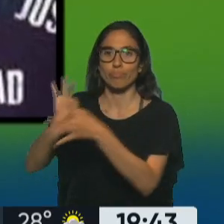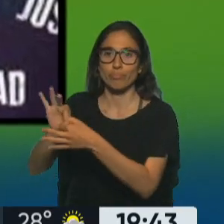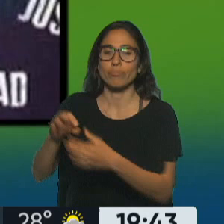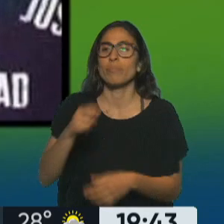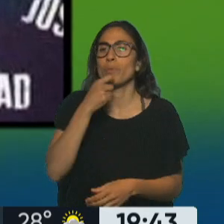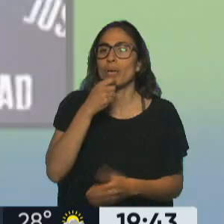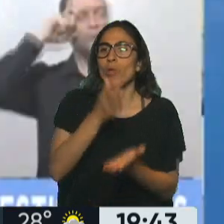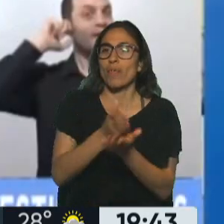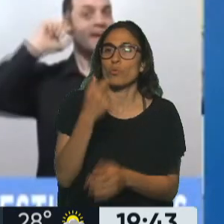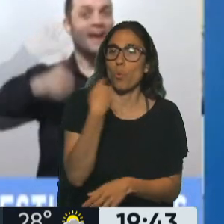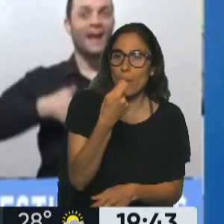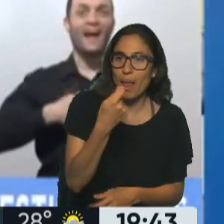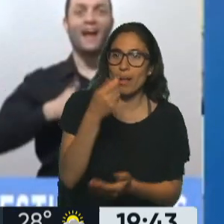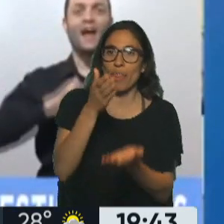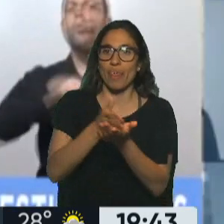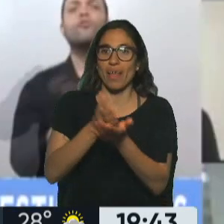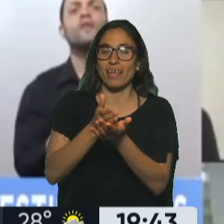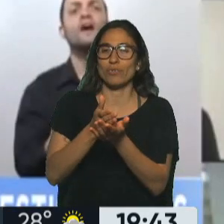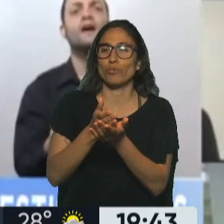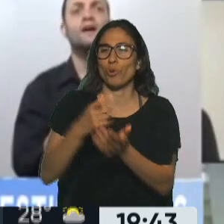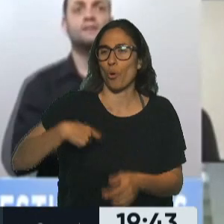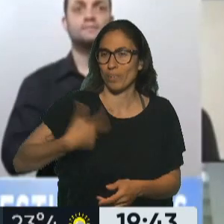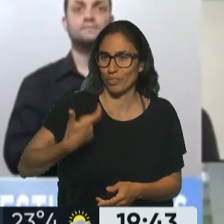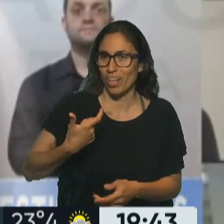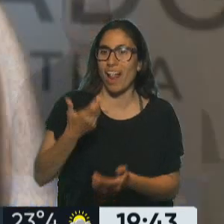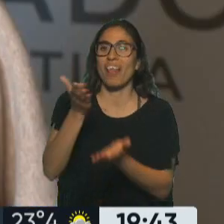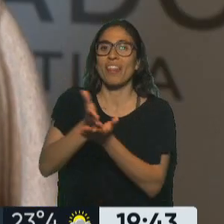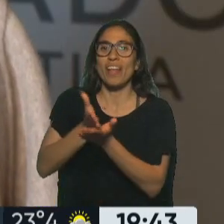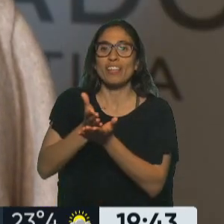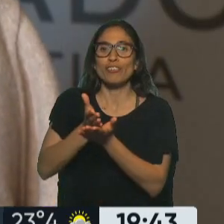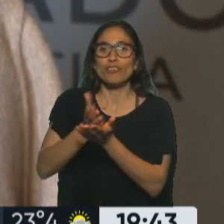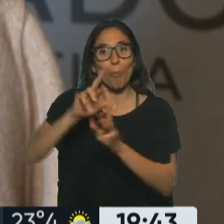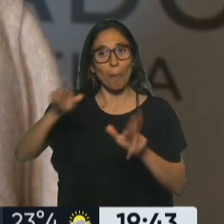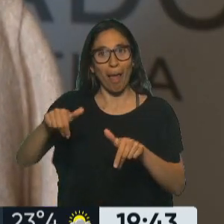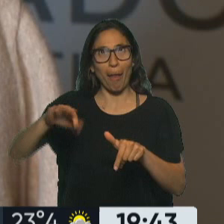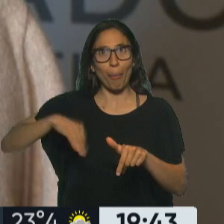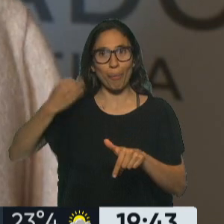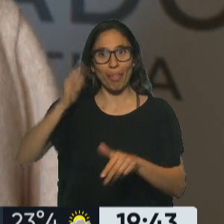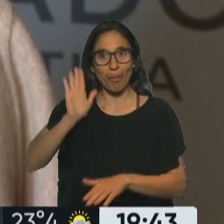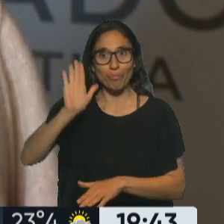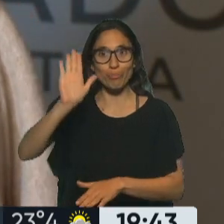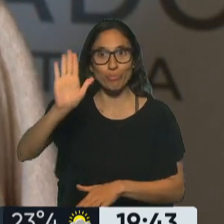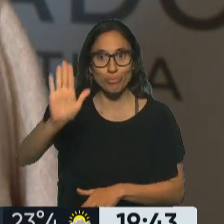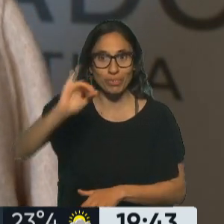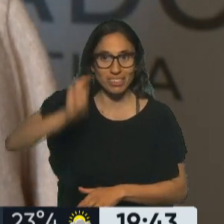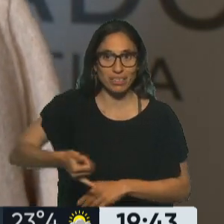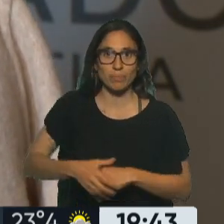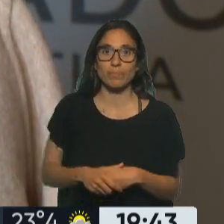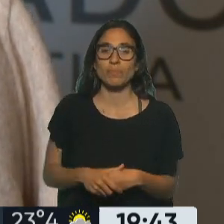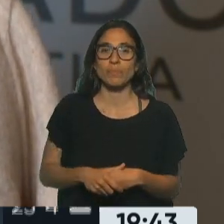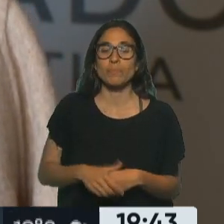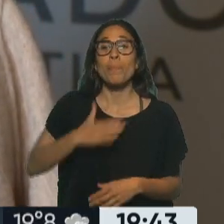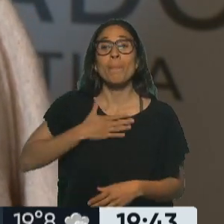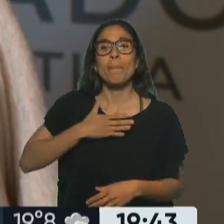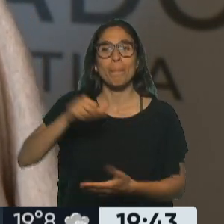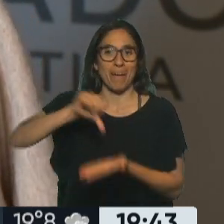tener una obra social el derecho a planificar una vida El pensar que la Argentina hoy es un poco más justa que se acerca mucho más a la que yo siempre